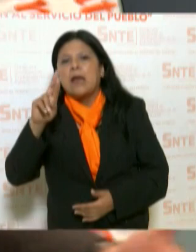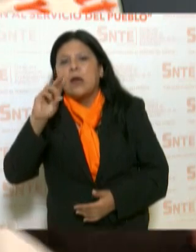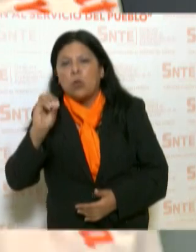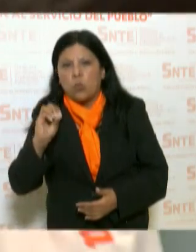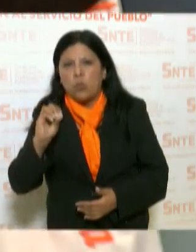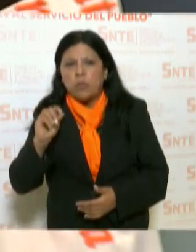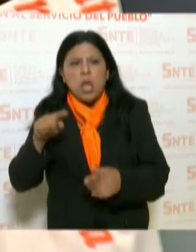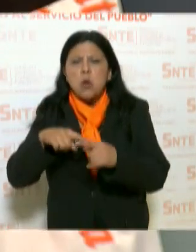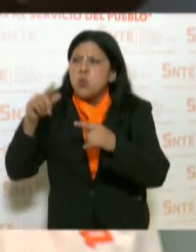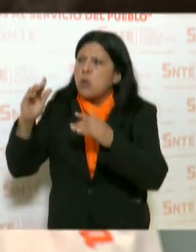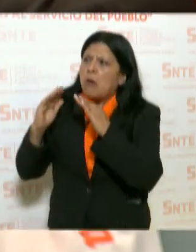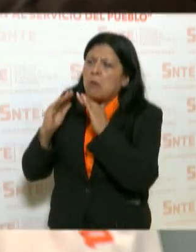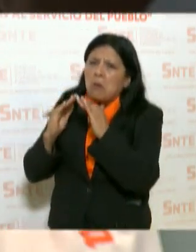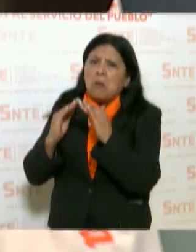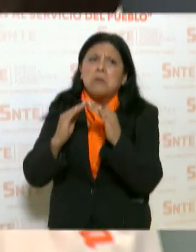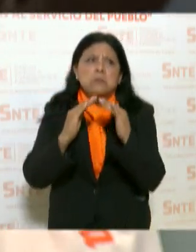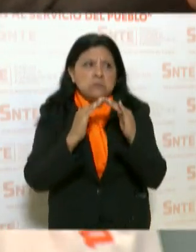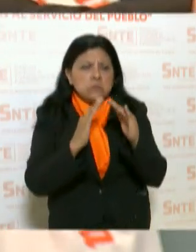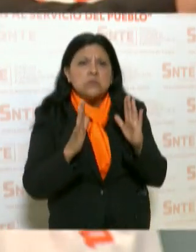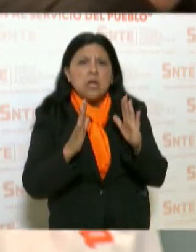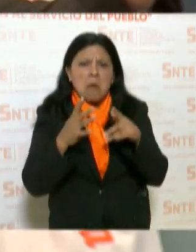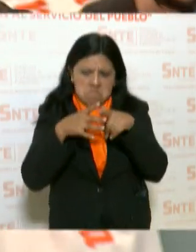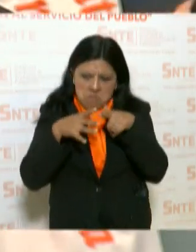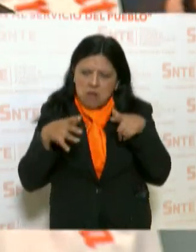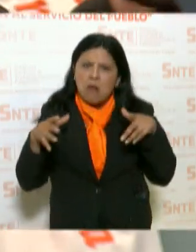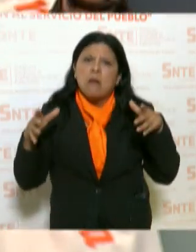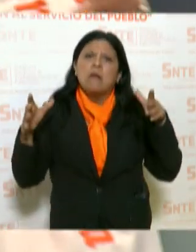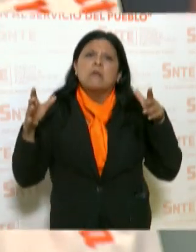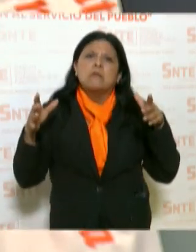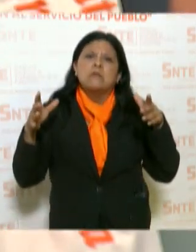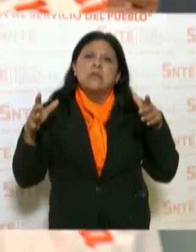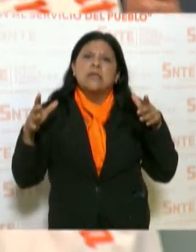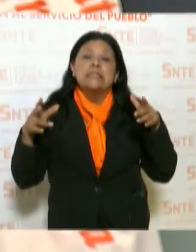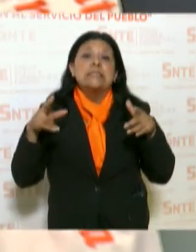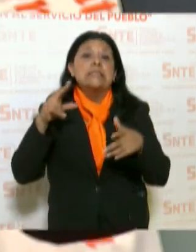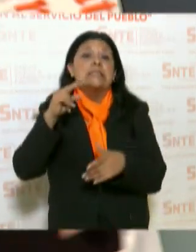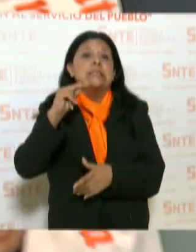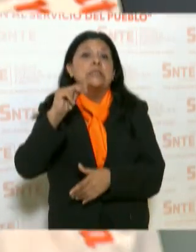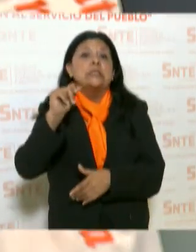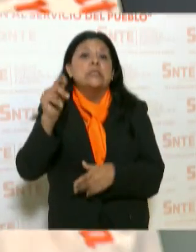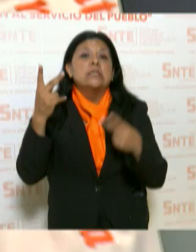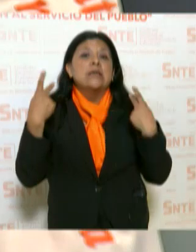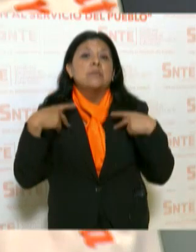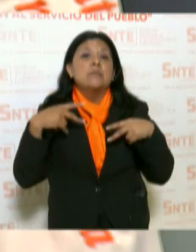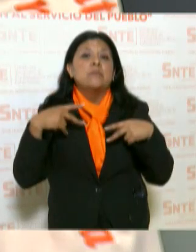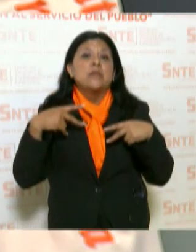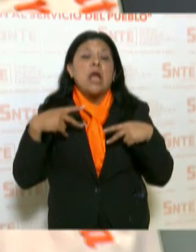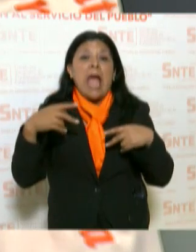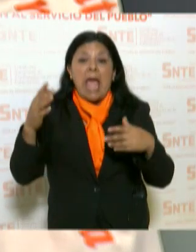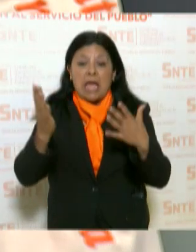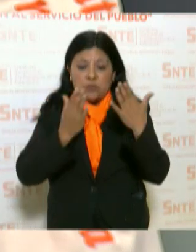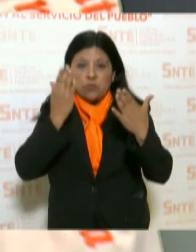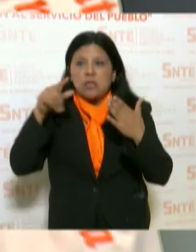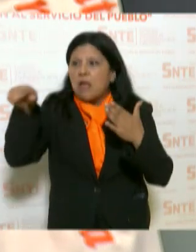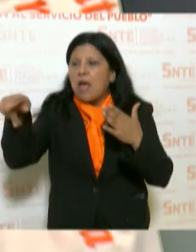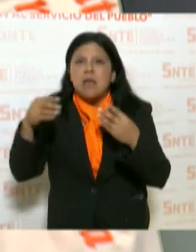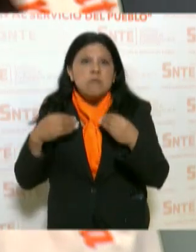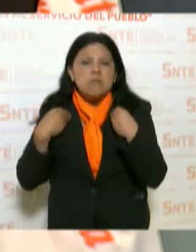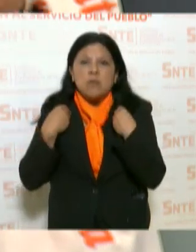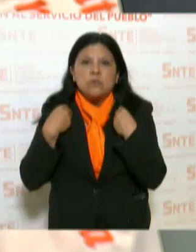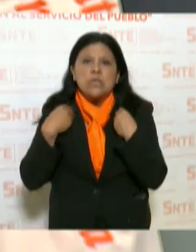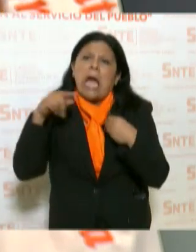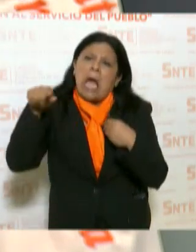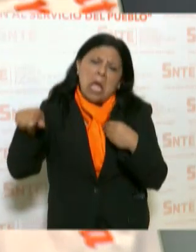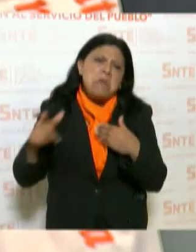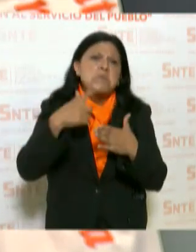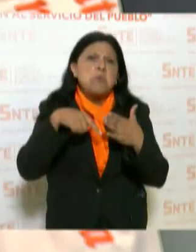en una casa así, grande, vivíamos 80 estudiantes y ahí nos daban